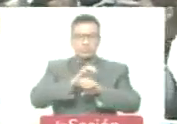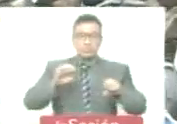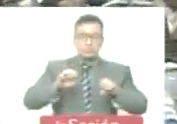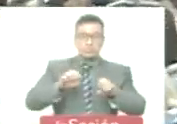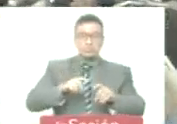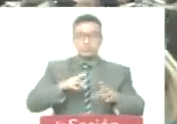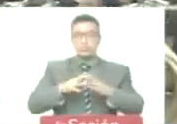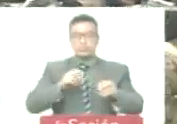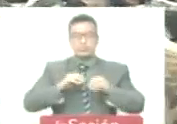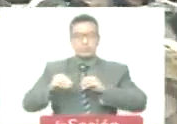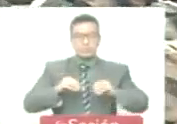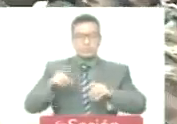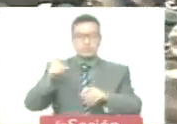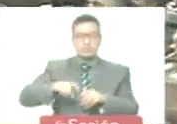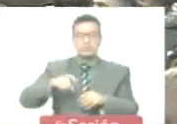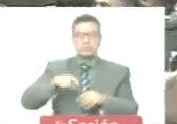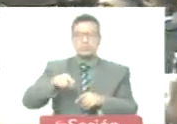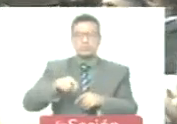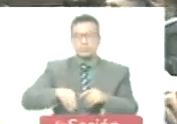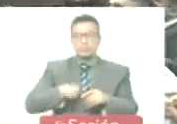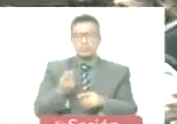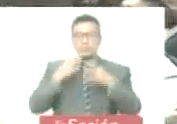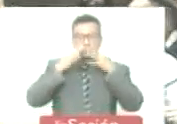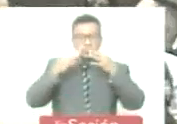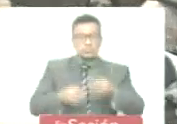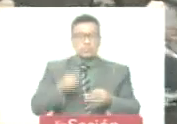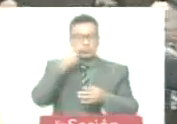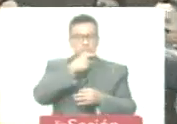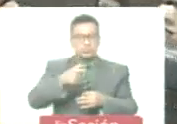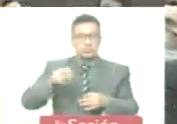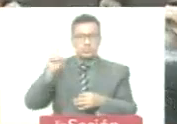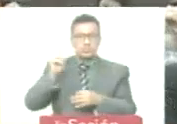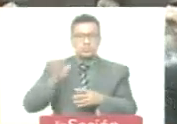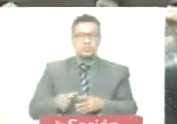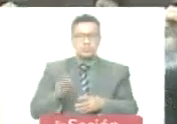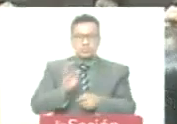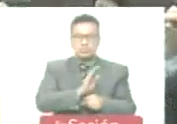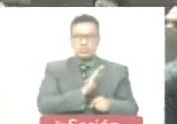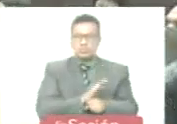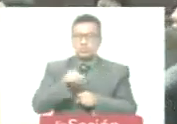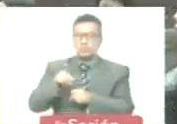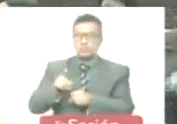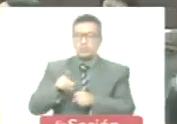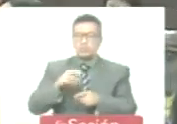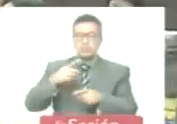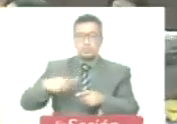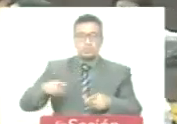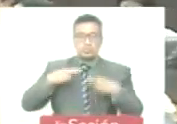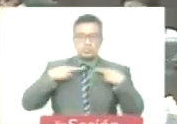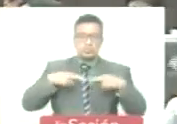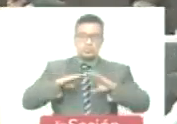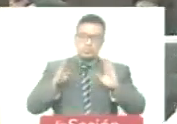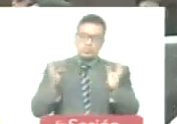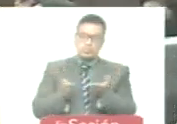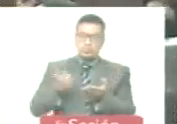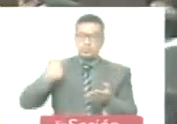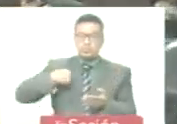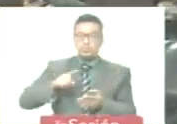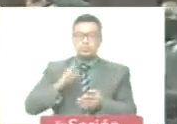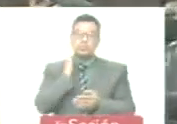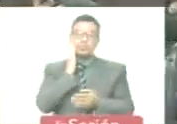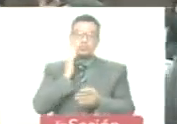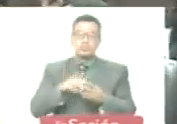los mecanismos que sean necesarios para poder garantizarle al pueblo de Venezuela la seguridad en este derecho universal que tienen las